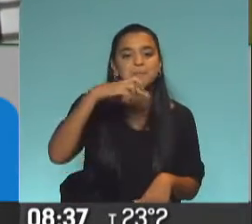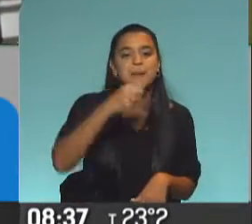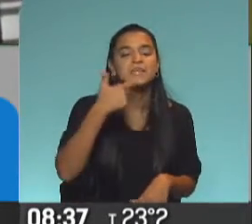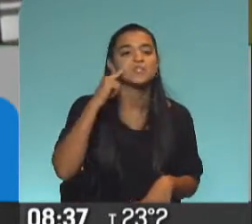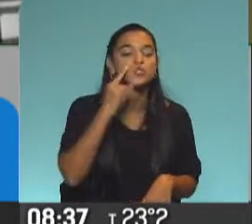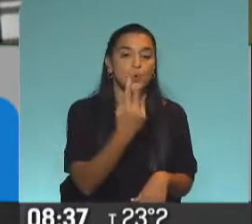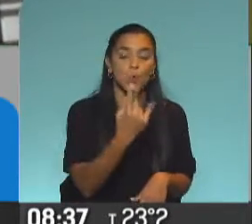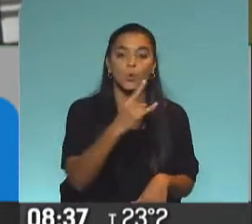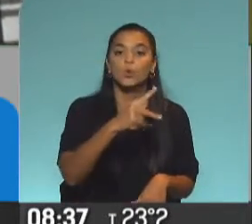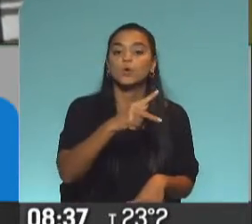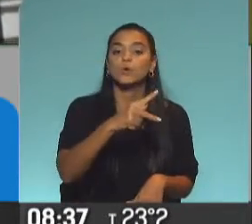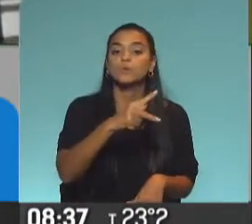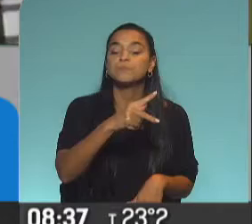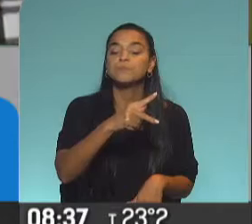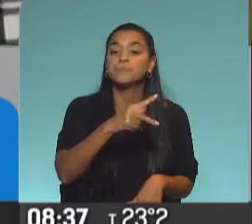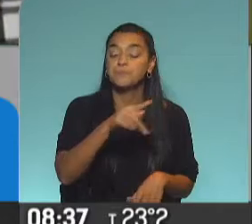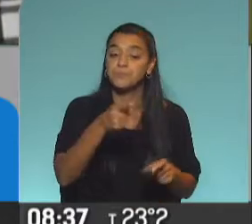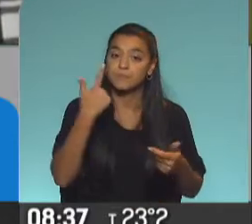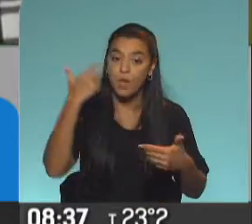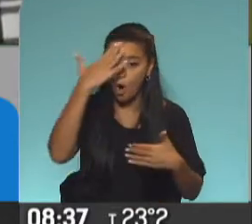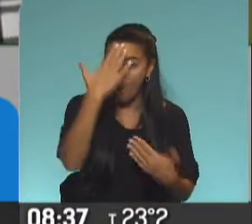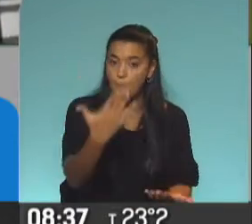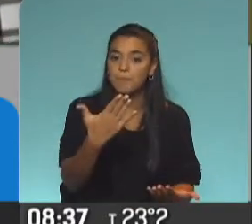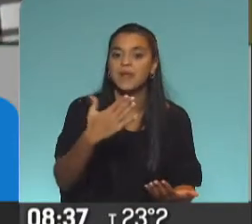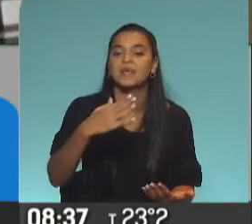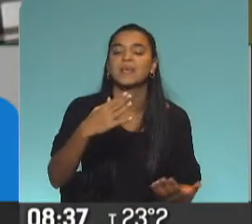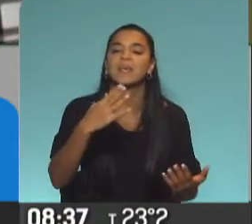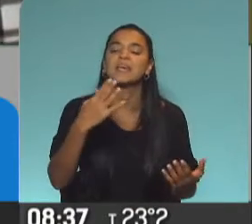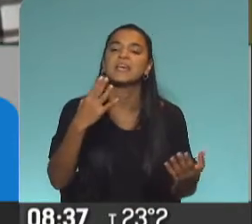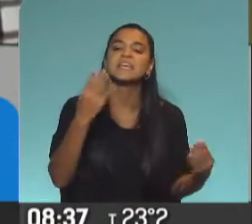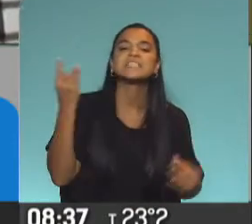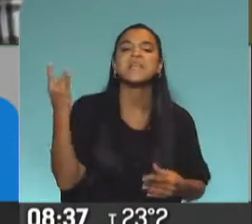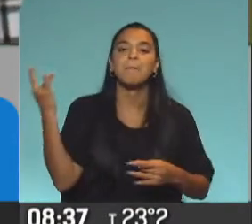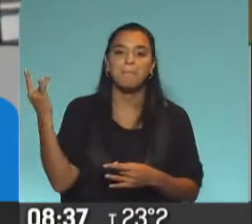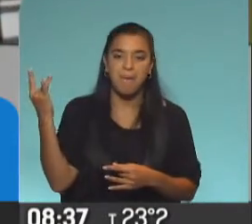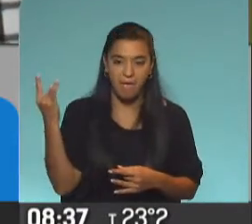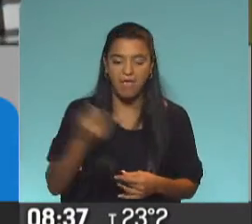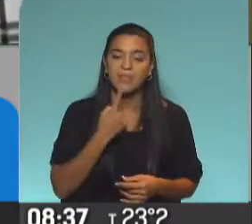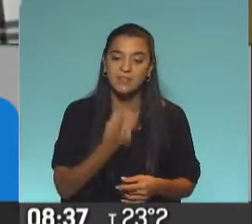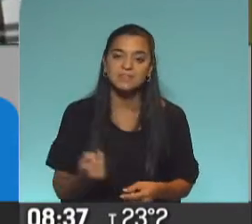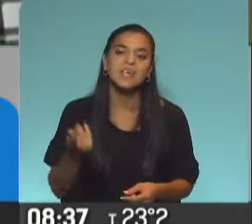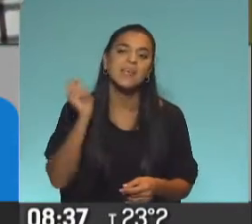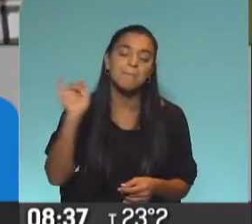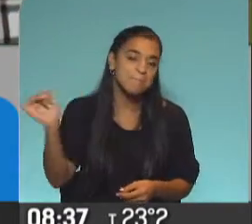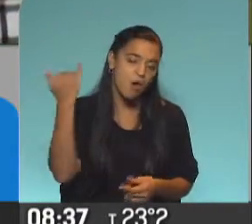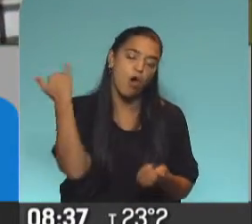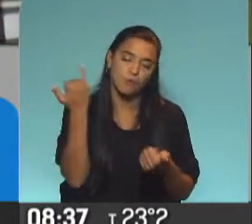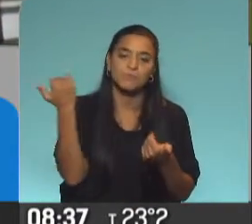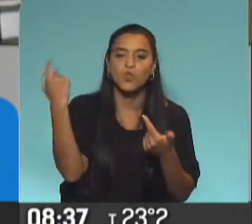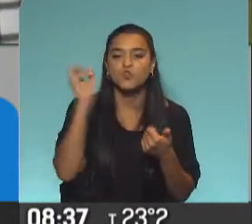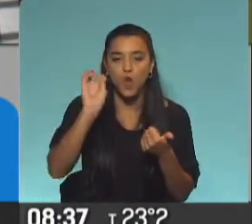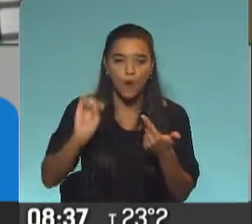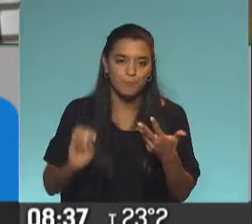a estar brindando un homenaje al chamamé. ¿Quién mejor? Bueno, podríamos decir varios nombres que